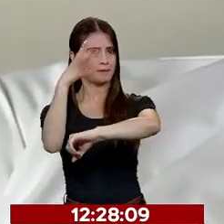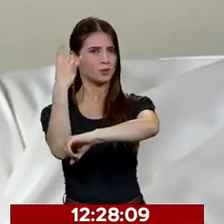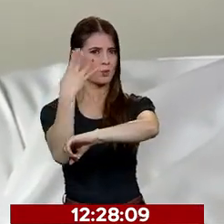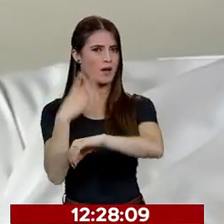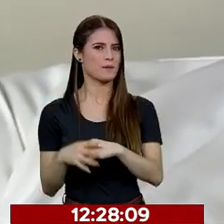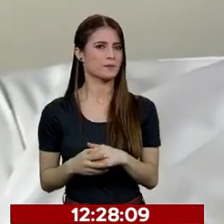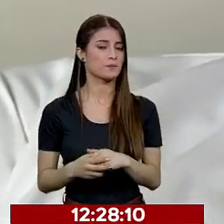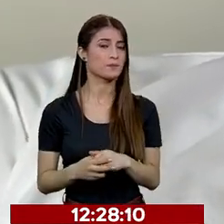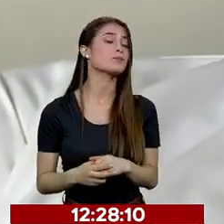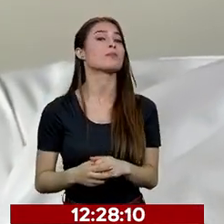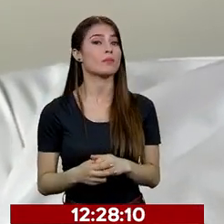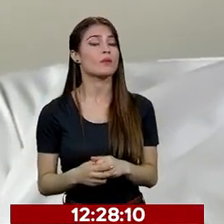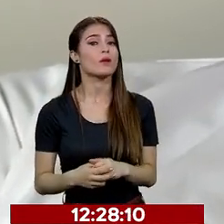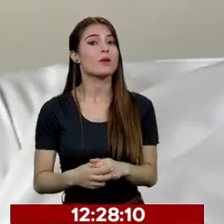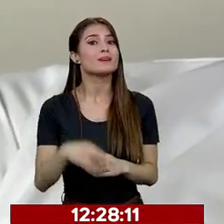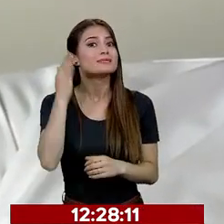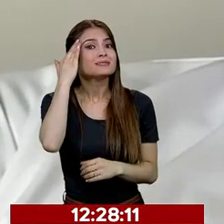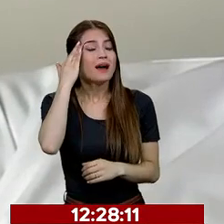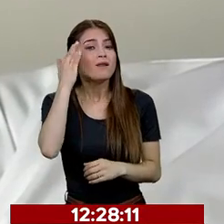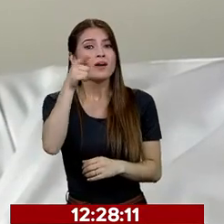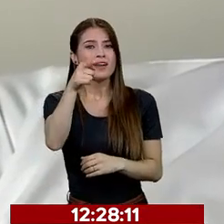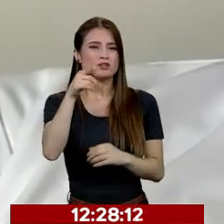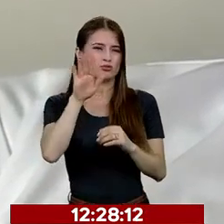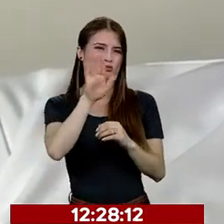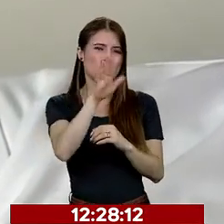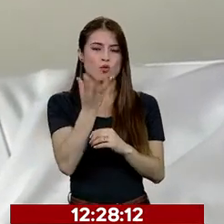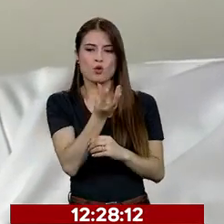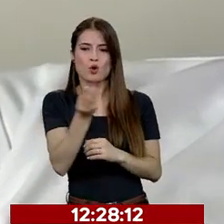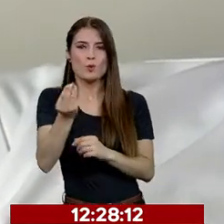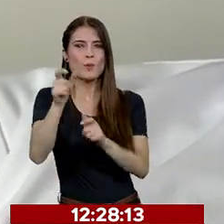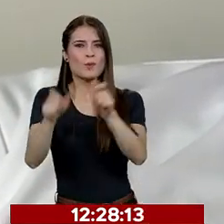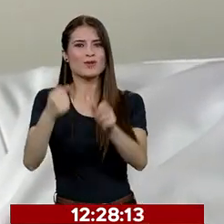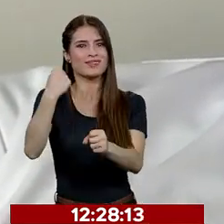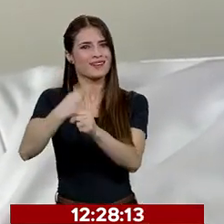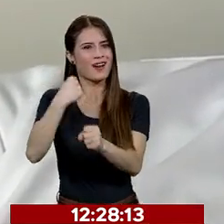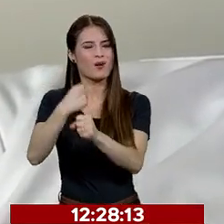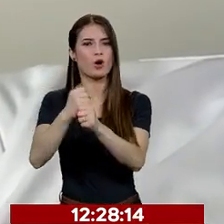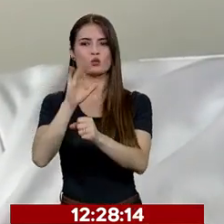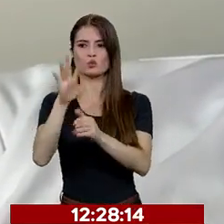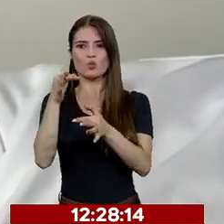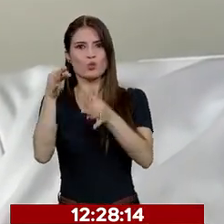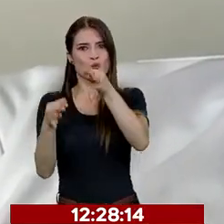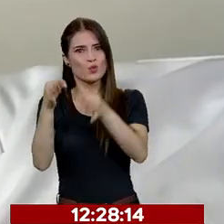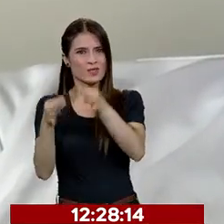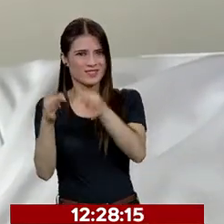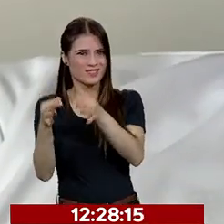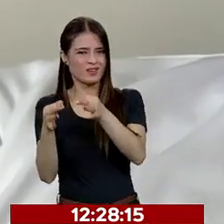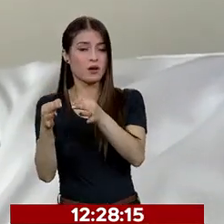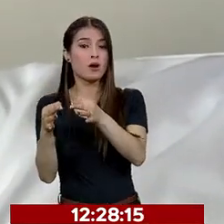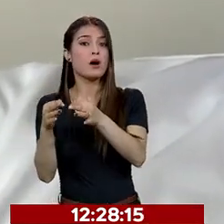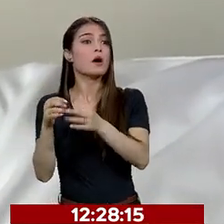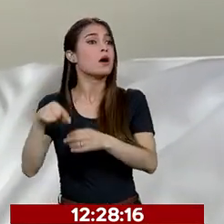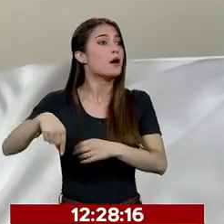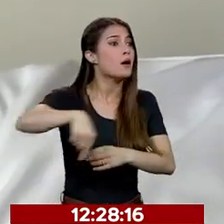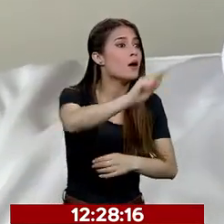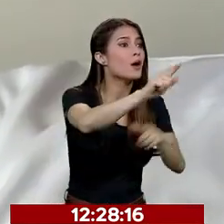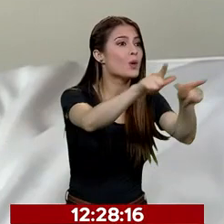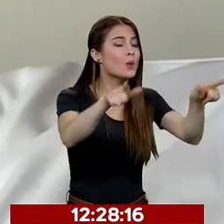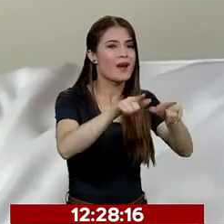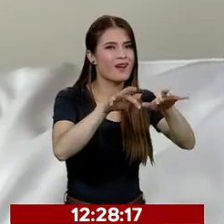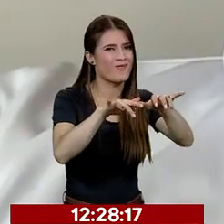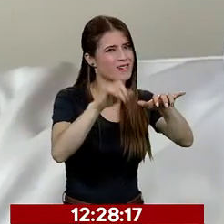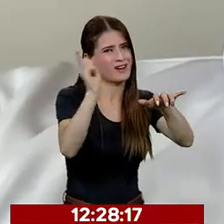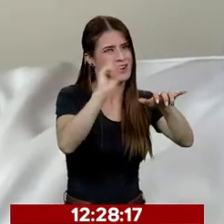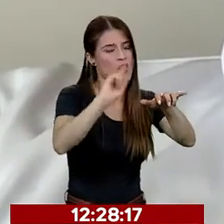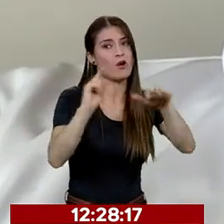está laborando, porque el 70% de los servidores están laborando desde la casa. Quienes lo están